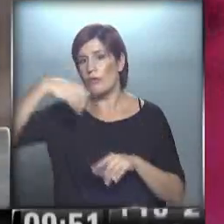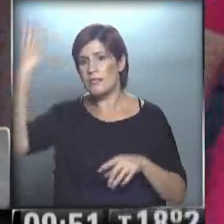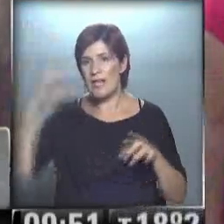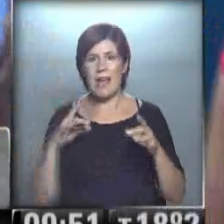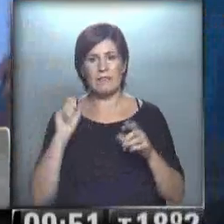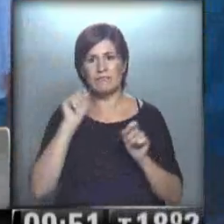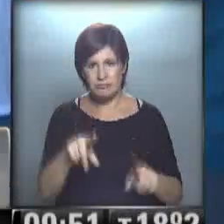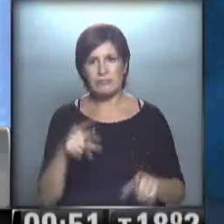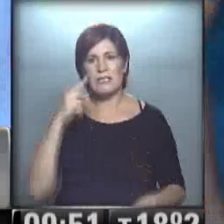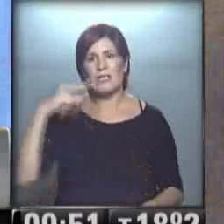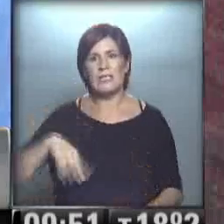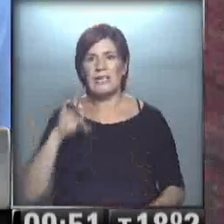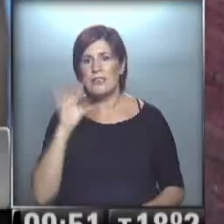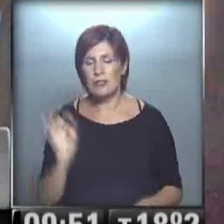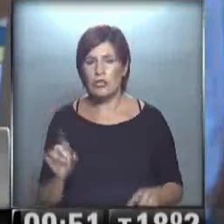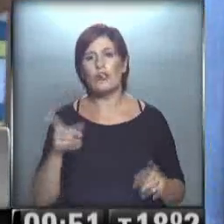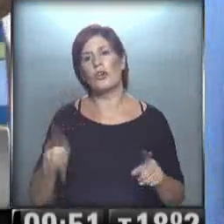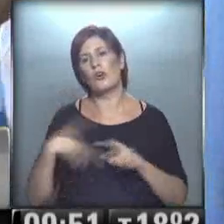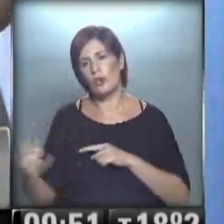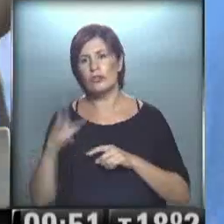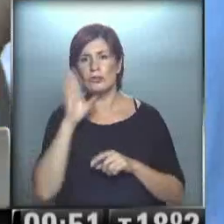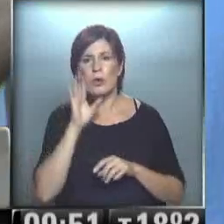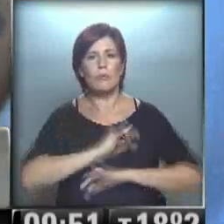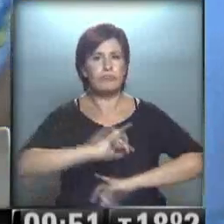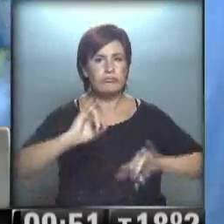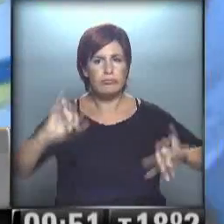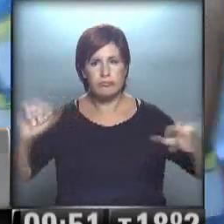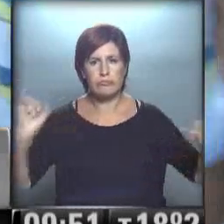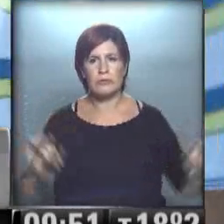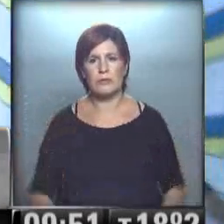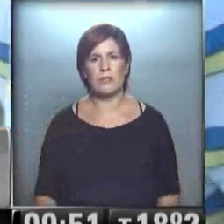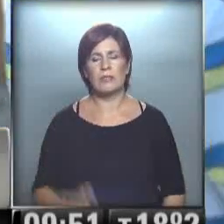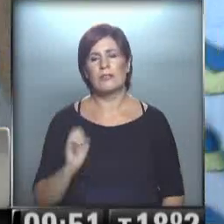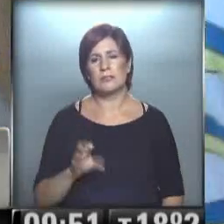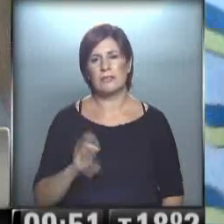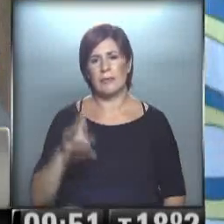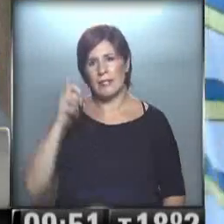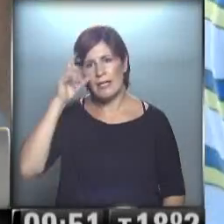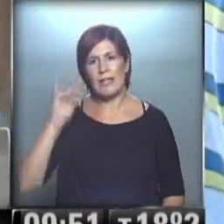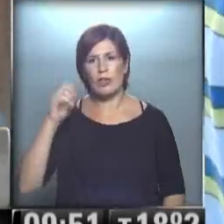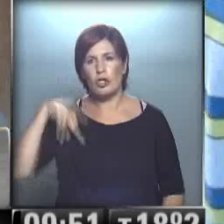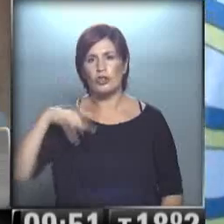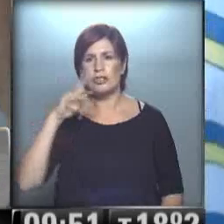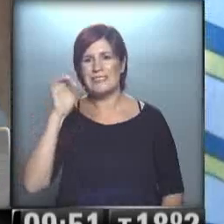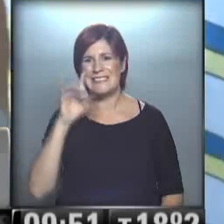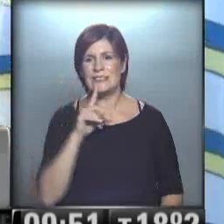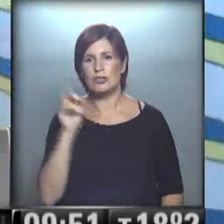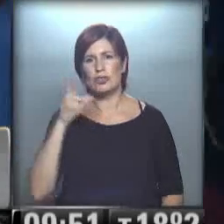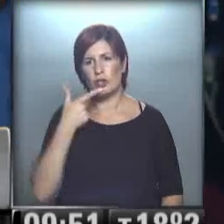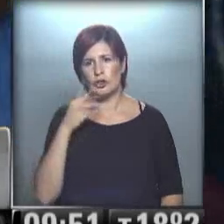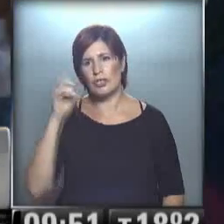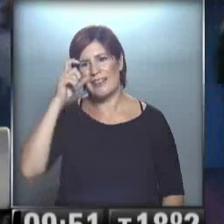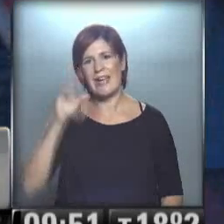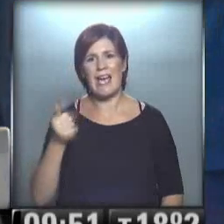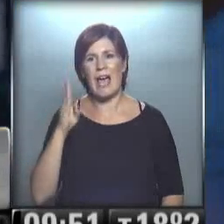que eh Son como una especie de voceros de los redondos han sido en su momento y de indio ahora que es redonditos de abajo allí está toda la lista para cada una de las